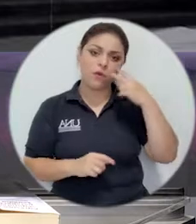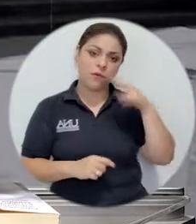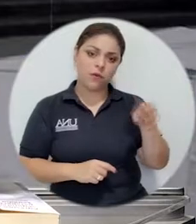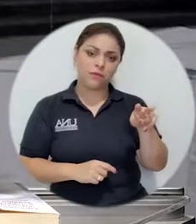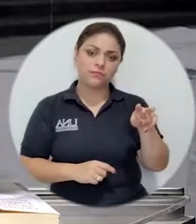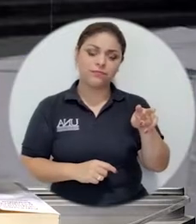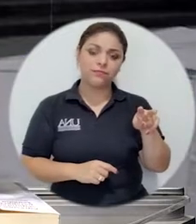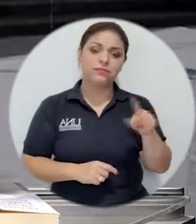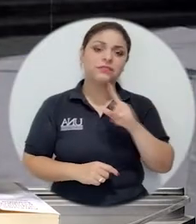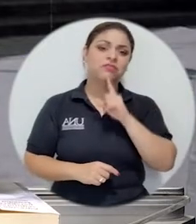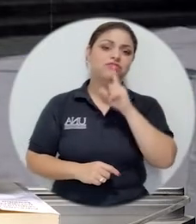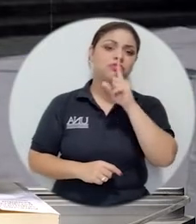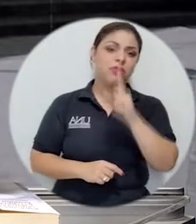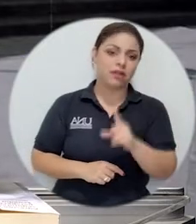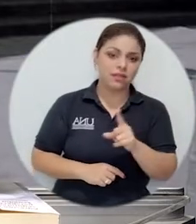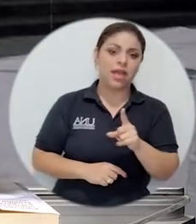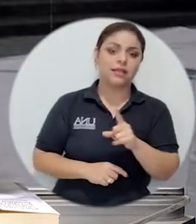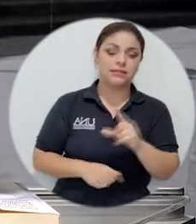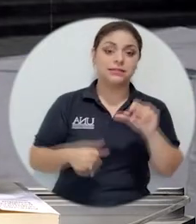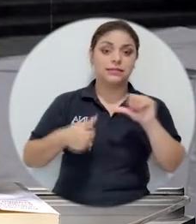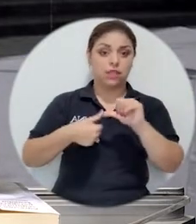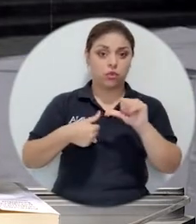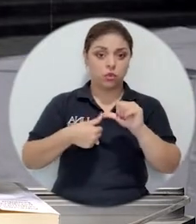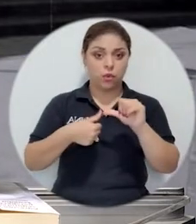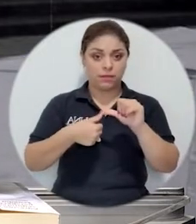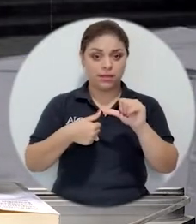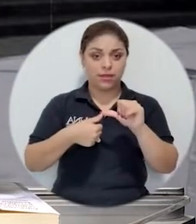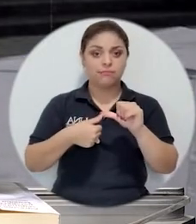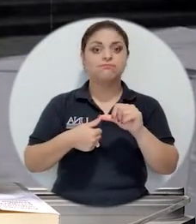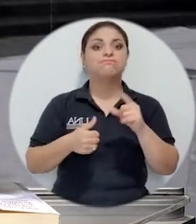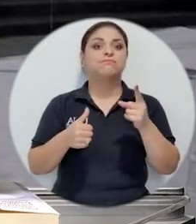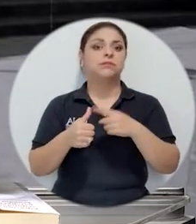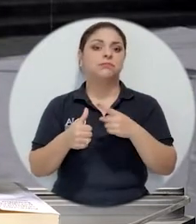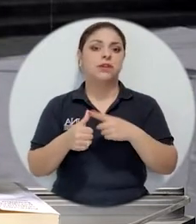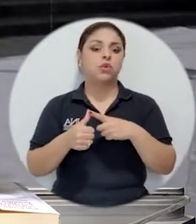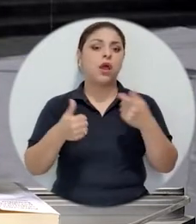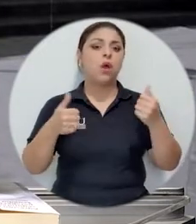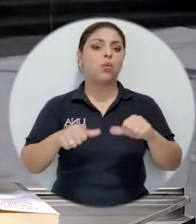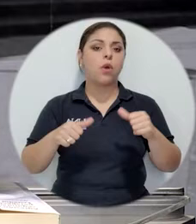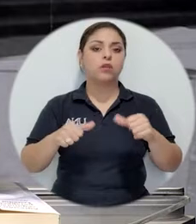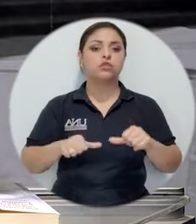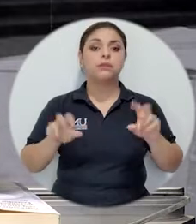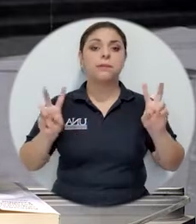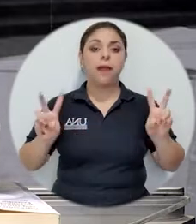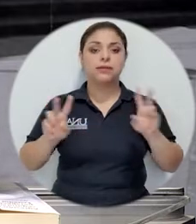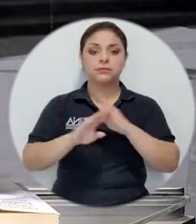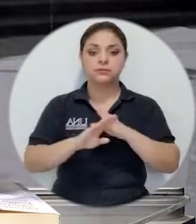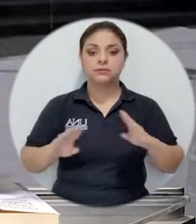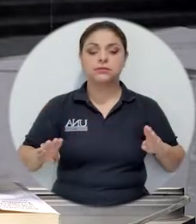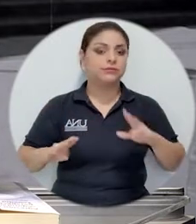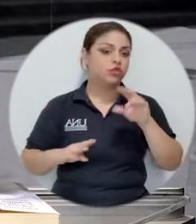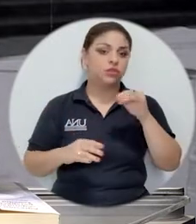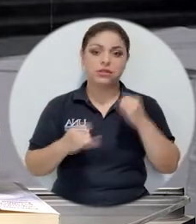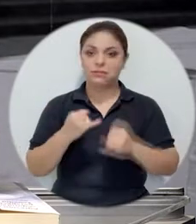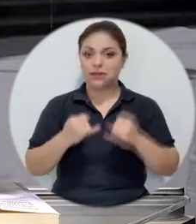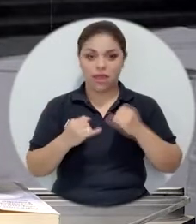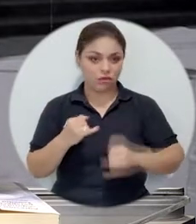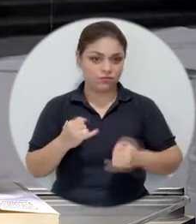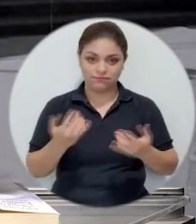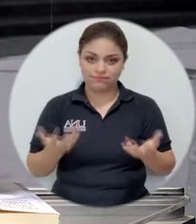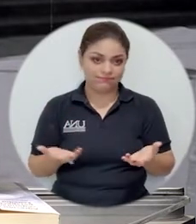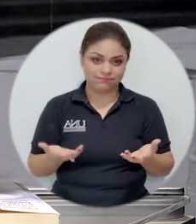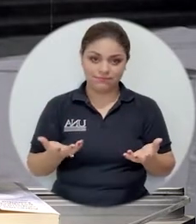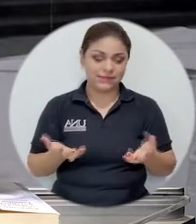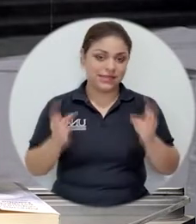Sin embargo, cuando uno observa la realidad, lo que se ha venido dando en Centroamérica, primero fueron acuerdos de paz bastante